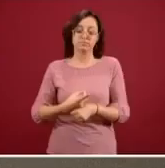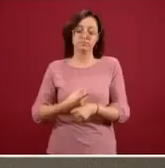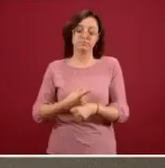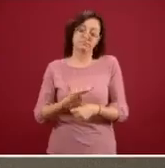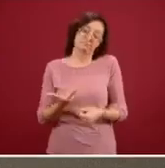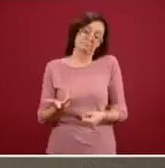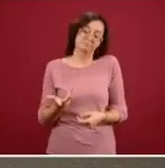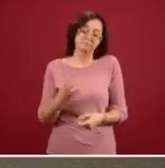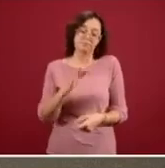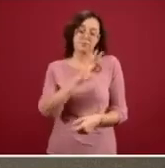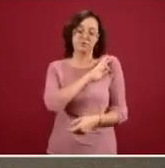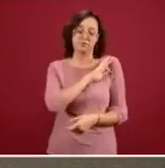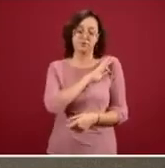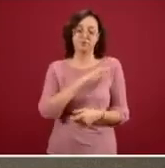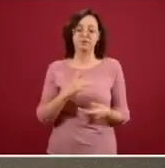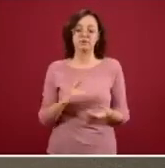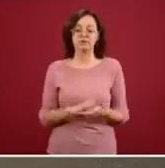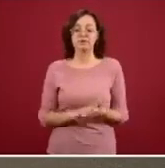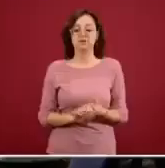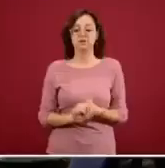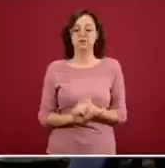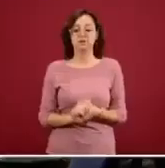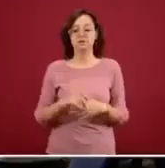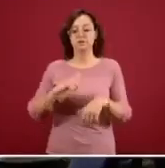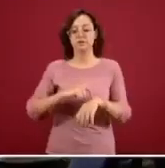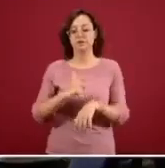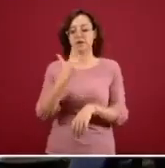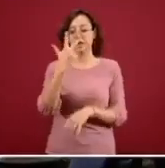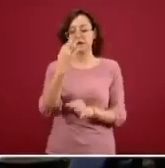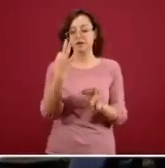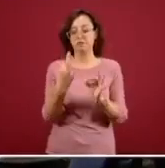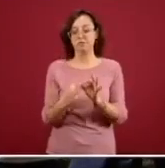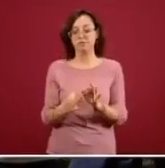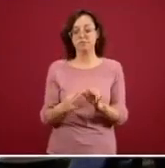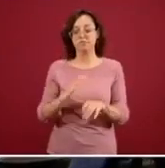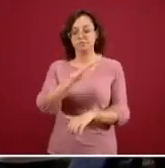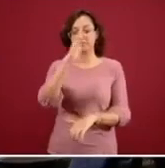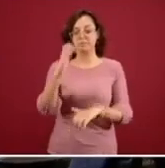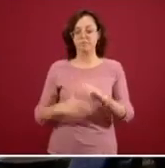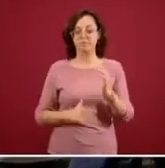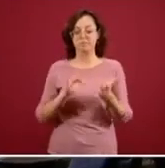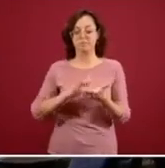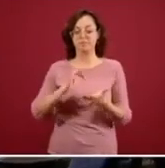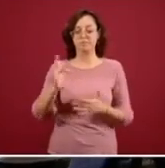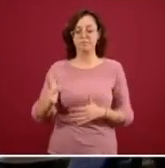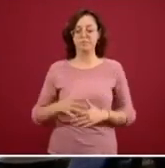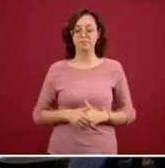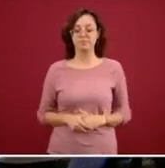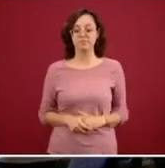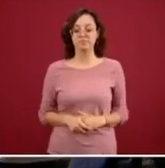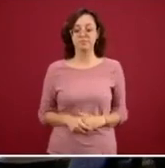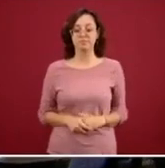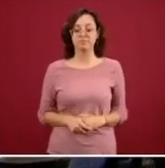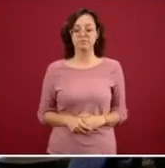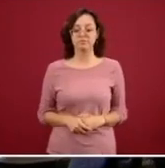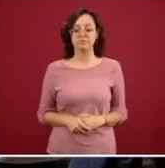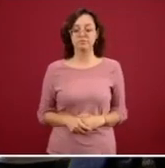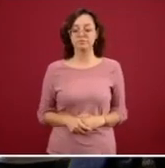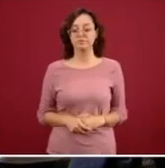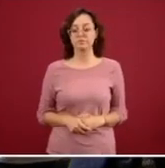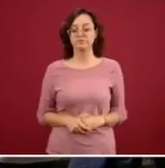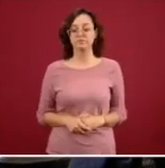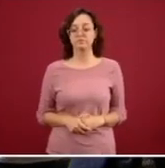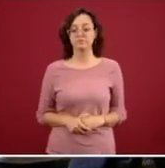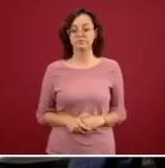fe. Gracias. Ya son las 8. Terminamos aquí. Los requisitos son muy